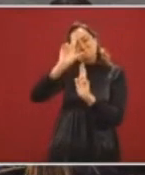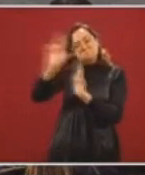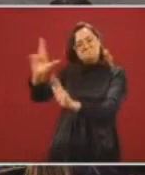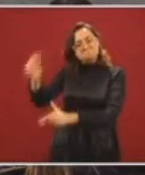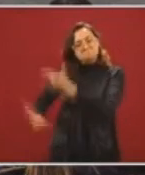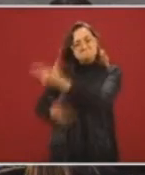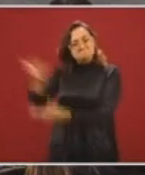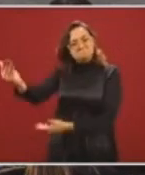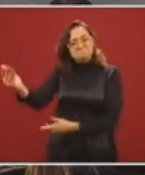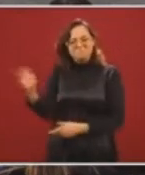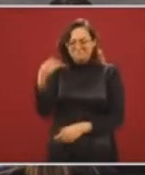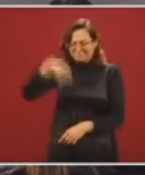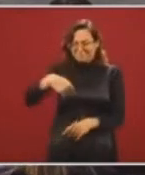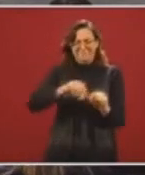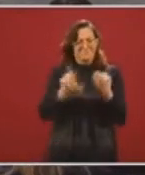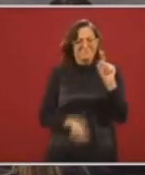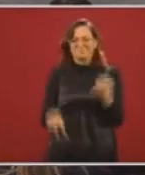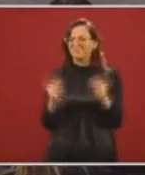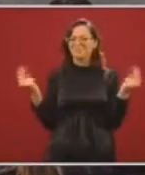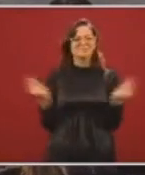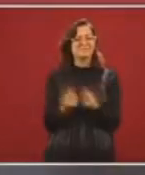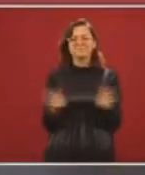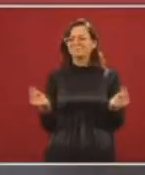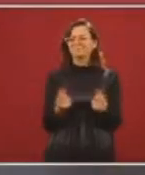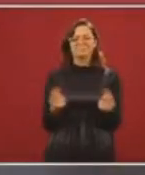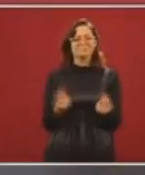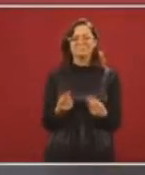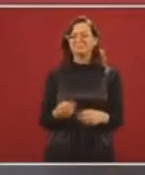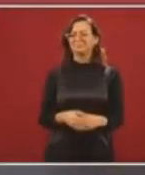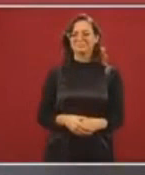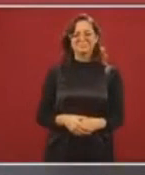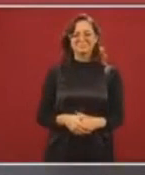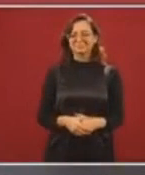pero nosotros no necesitamos eso. Nosotros